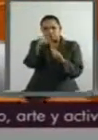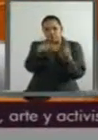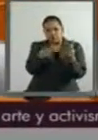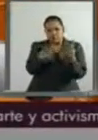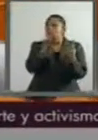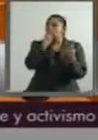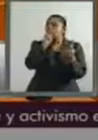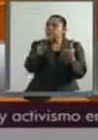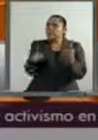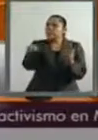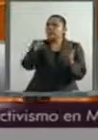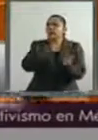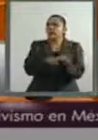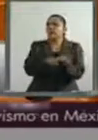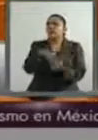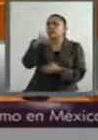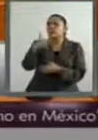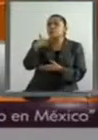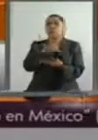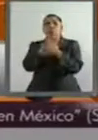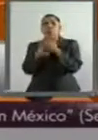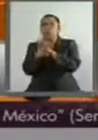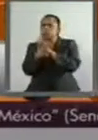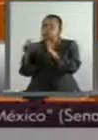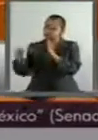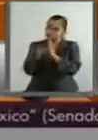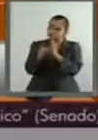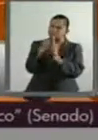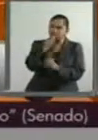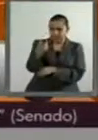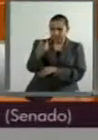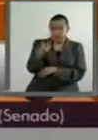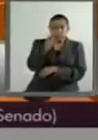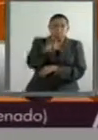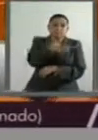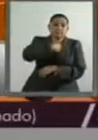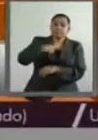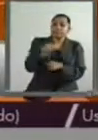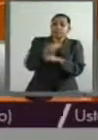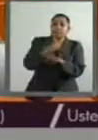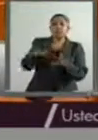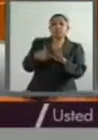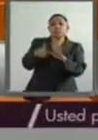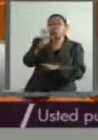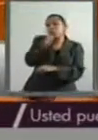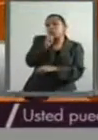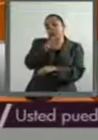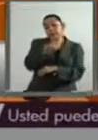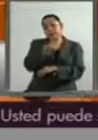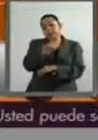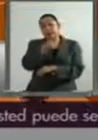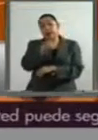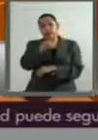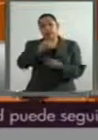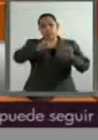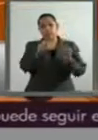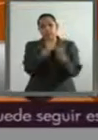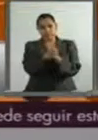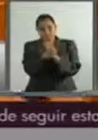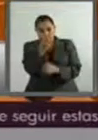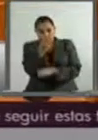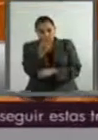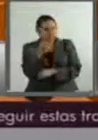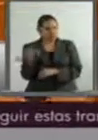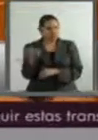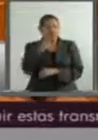con las leyes aplicables. Y un tercero, de que se trata de información relacionada con actos que ataquen o coloquen